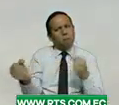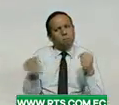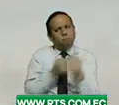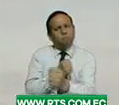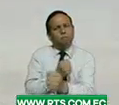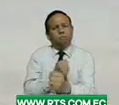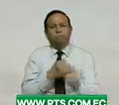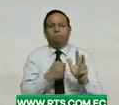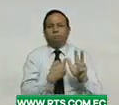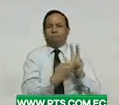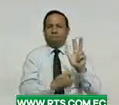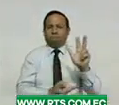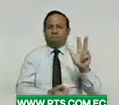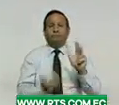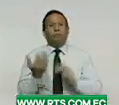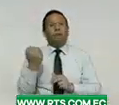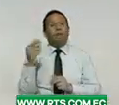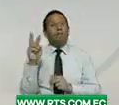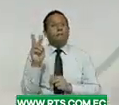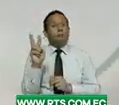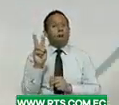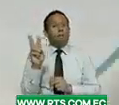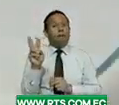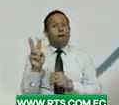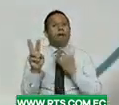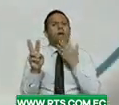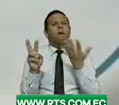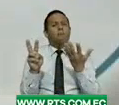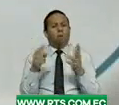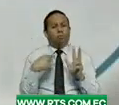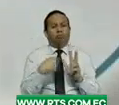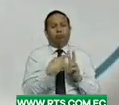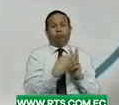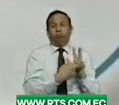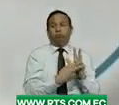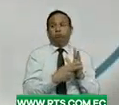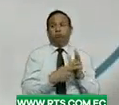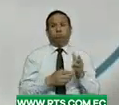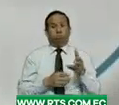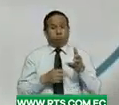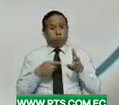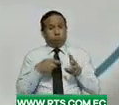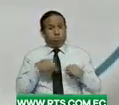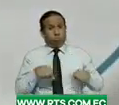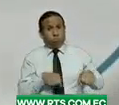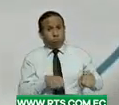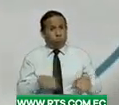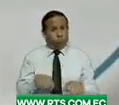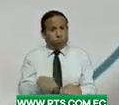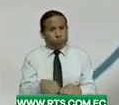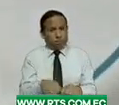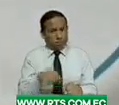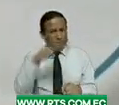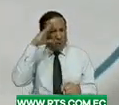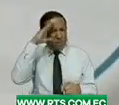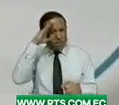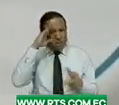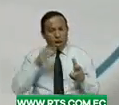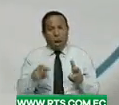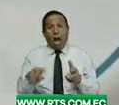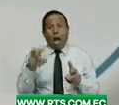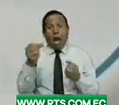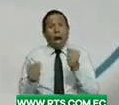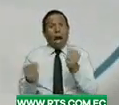El viernes, un piquete de supuestos policías detiene la marcha del vehículo del funcionario de la fiscalía en